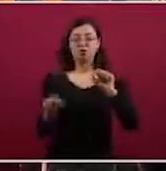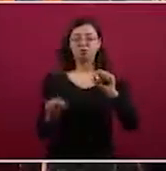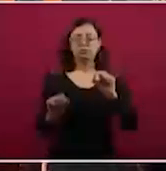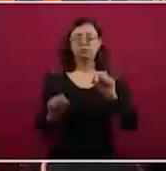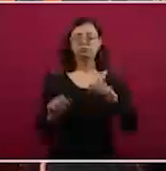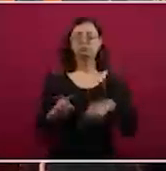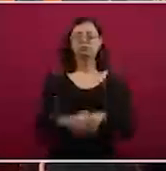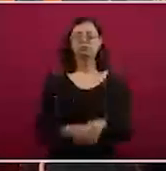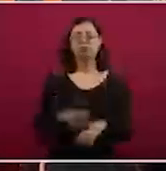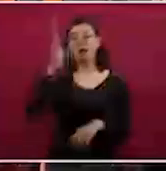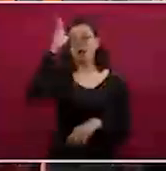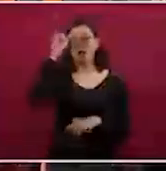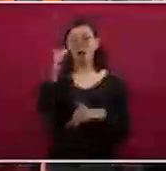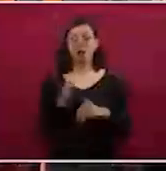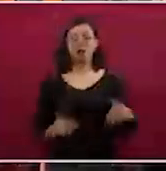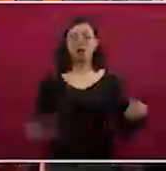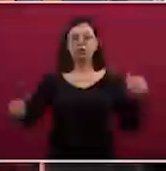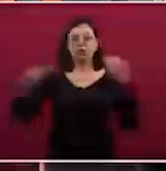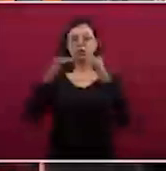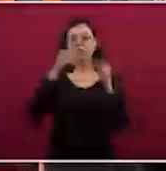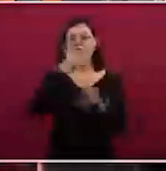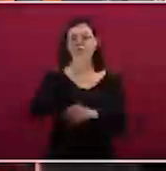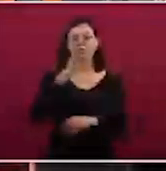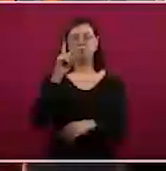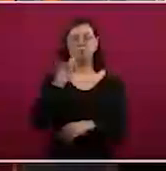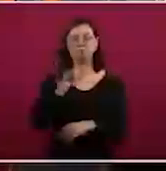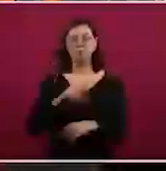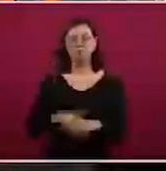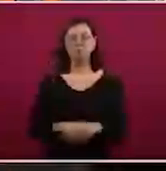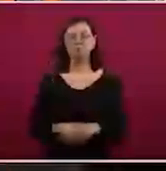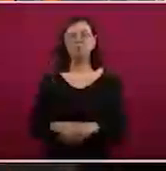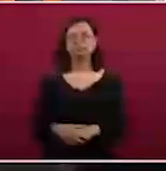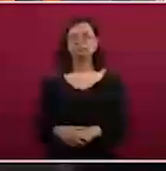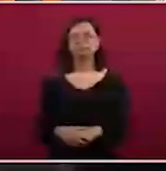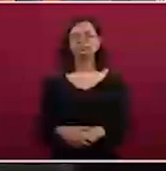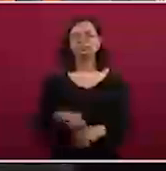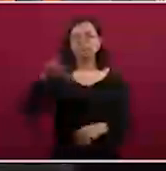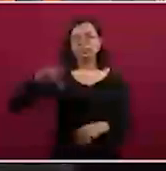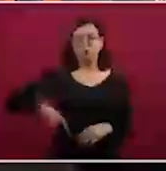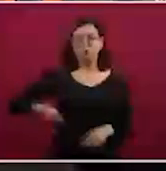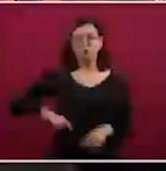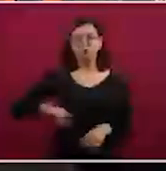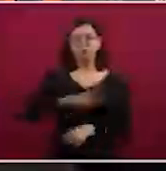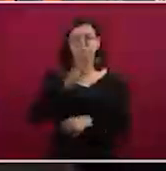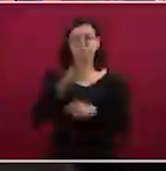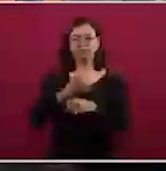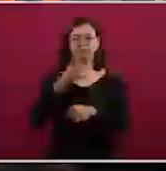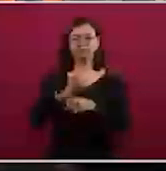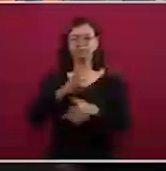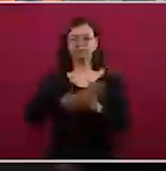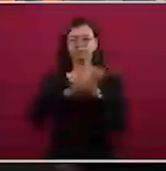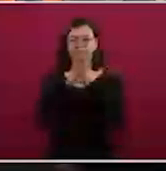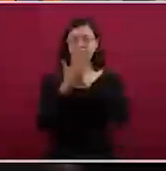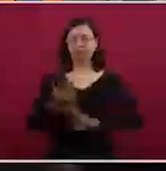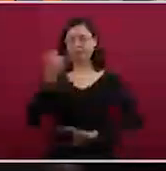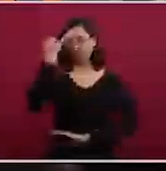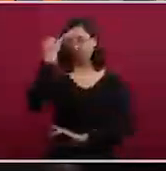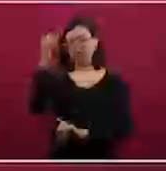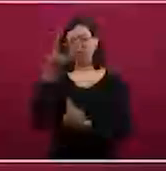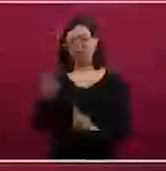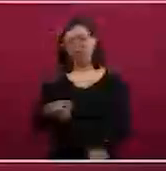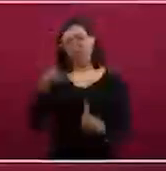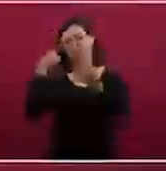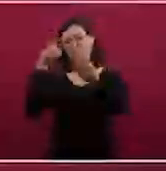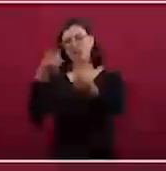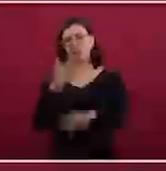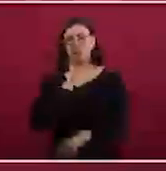Acuerdo por la igualdad entre mujeres y hombres. El gobierno de la Cuarta Transformación, fiel a sus ideales de